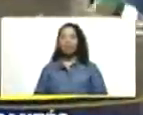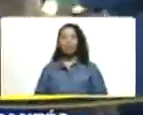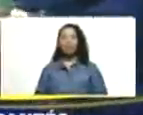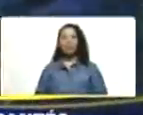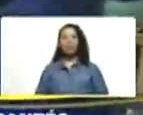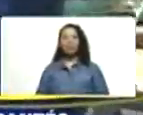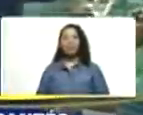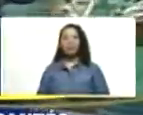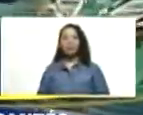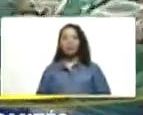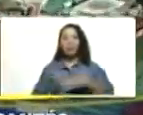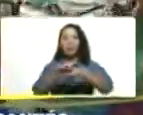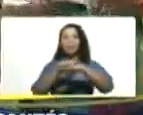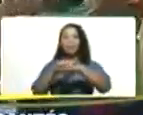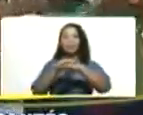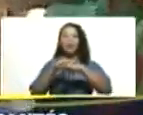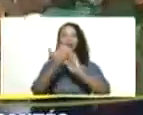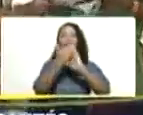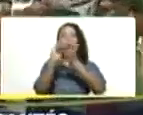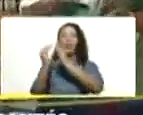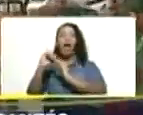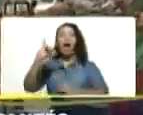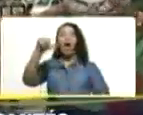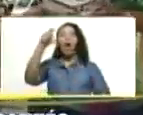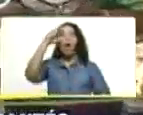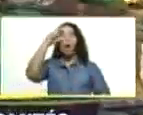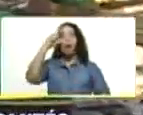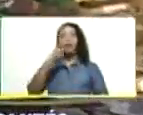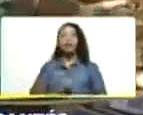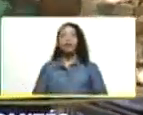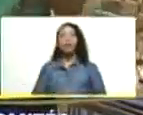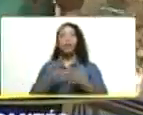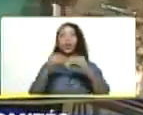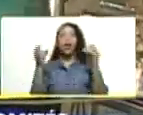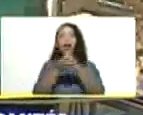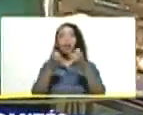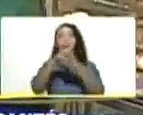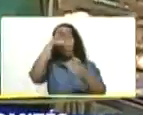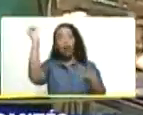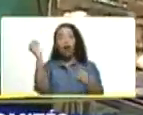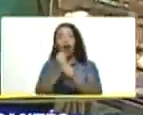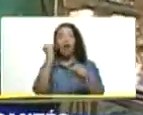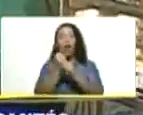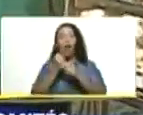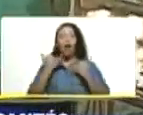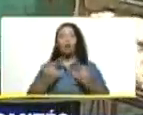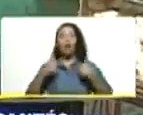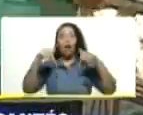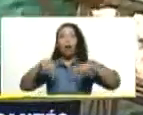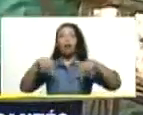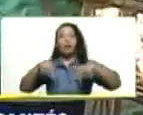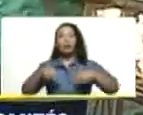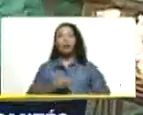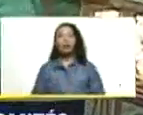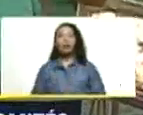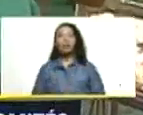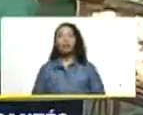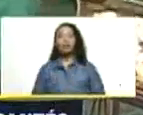El ministro de Comuna, Jorge Arriaza, todo el equipo de trabajo presente.